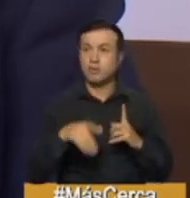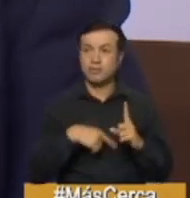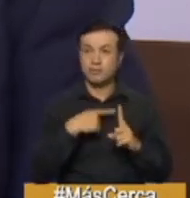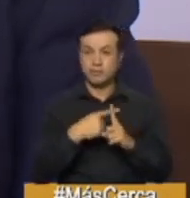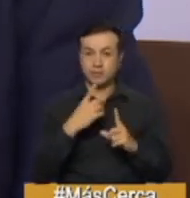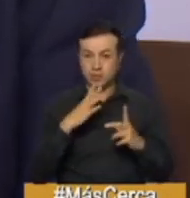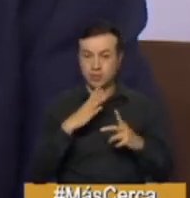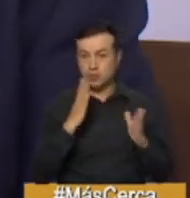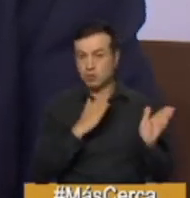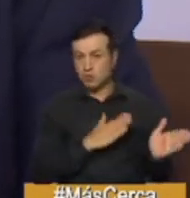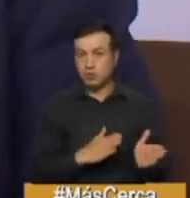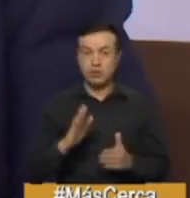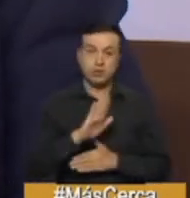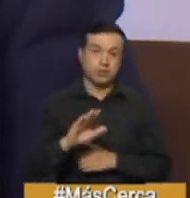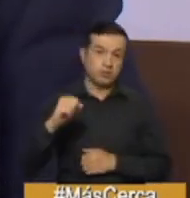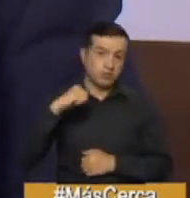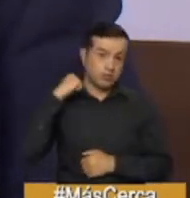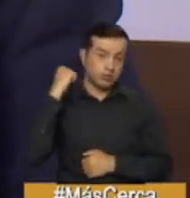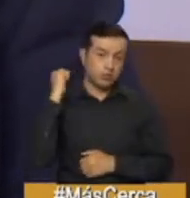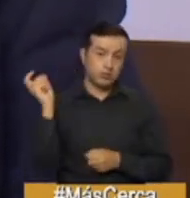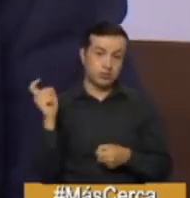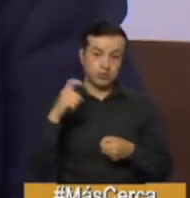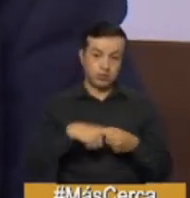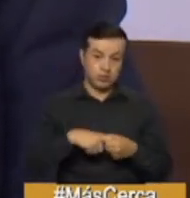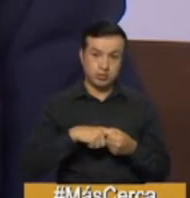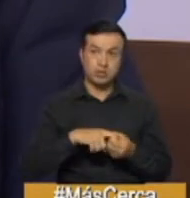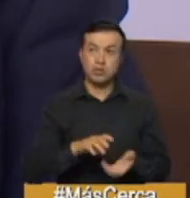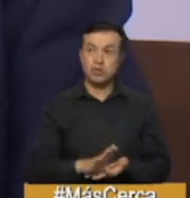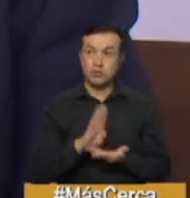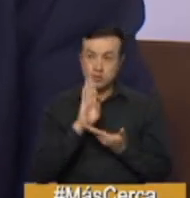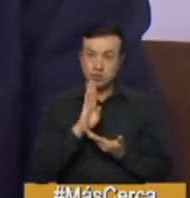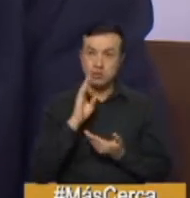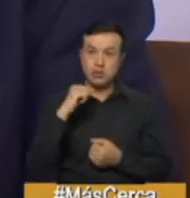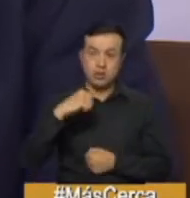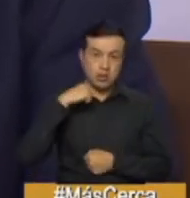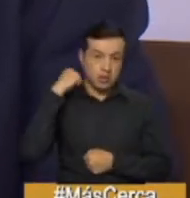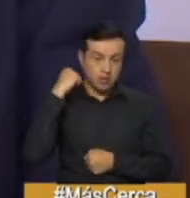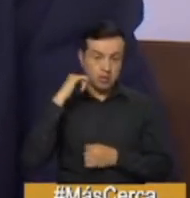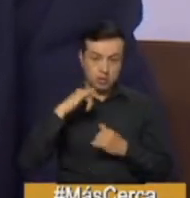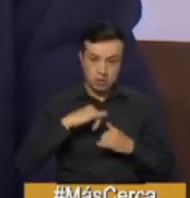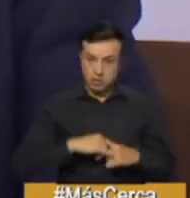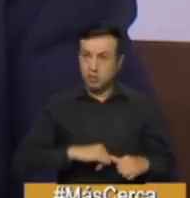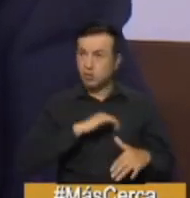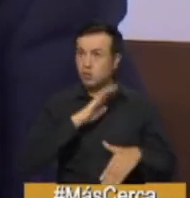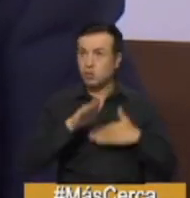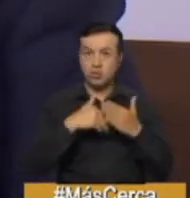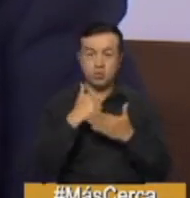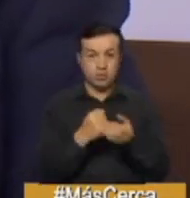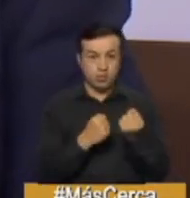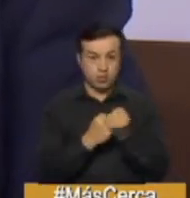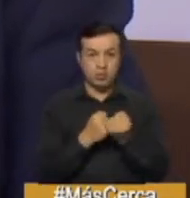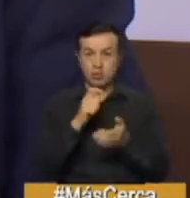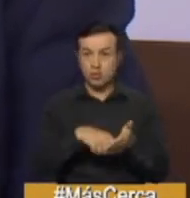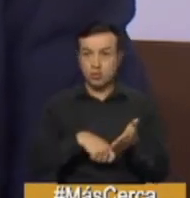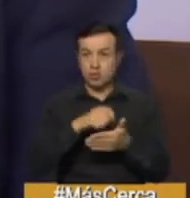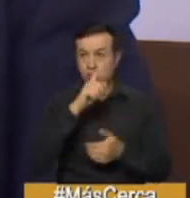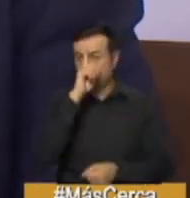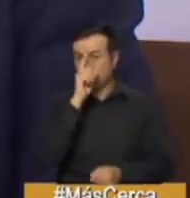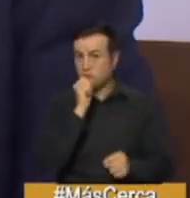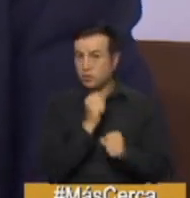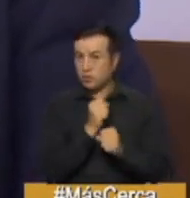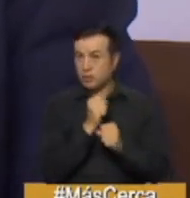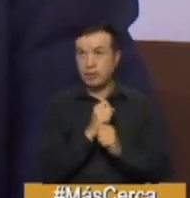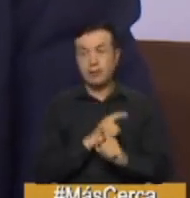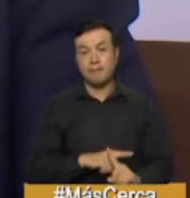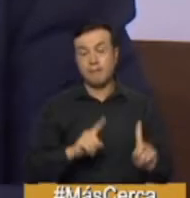vacaciones el derecho a acceder a la afiliación al seguro social el derecho a mantener todos los beneficios establecidos del contrato de trabajo sin